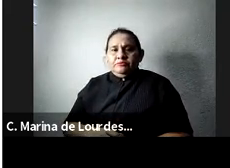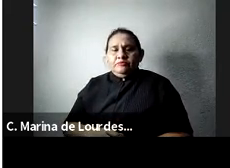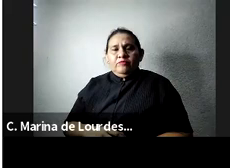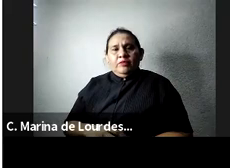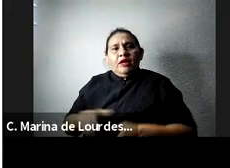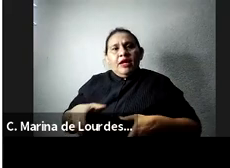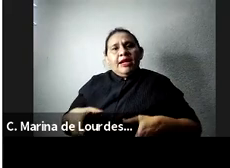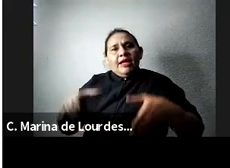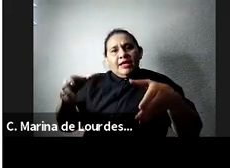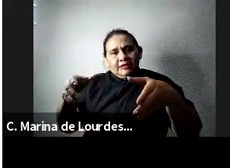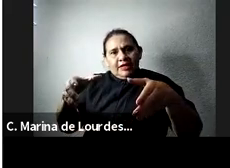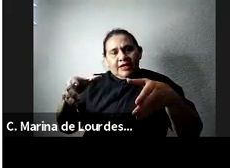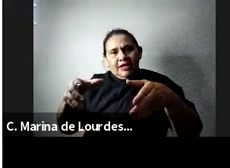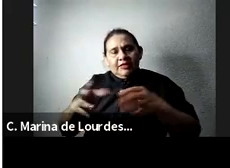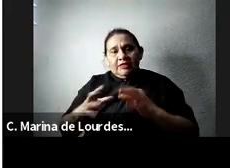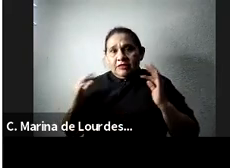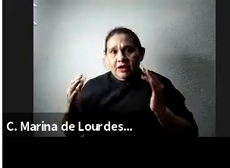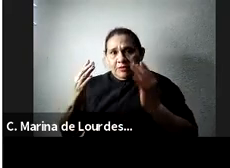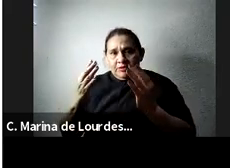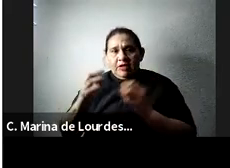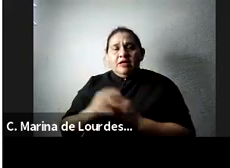Entonces, las calles, tenemos que lograr calles